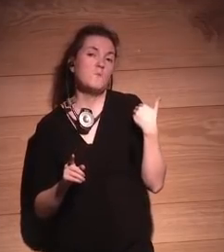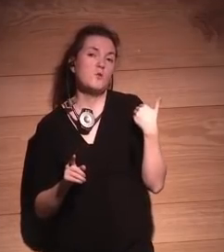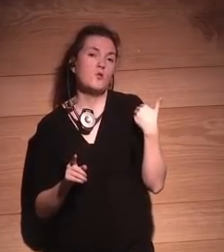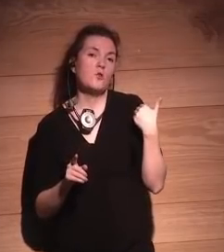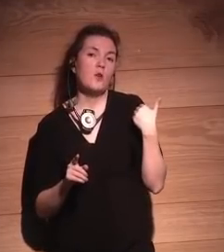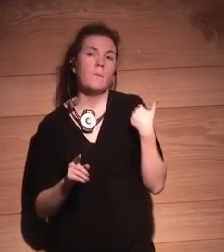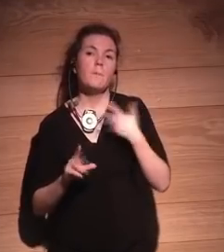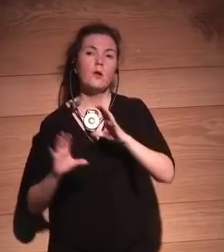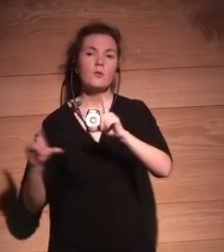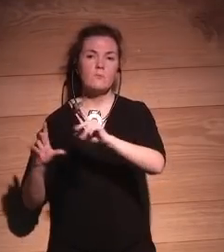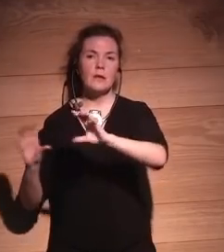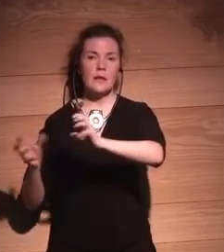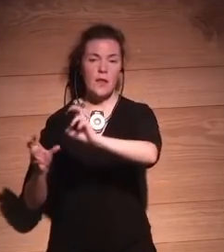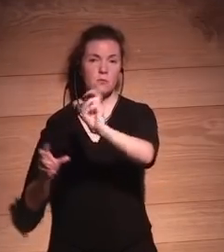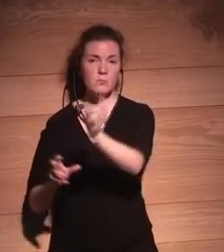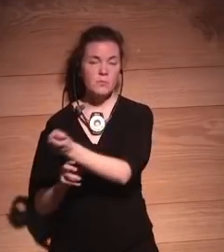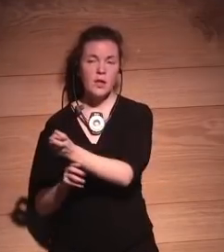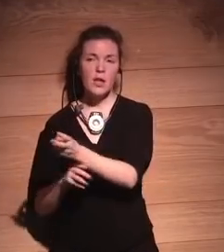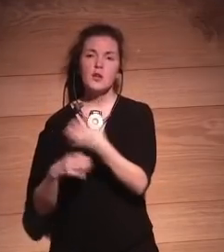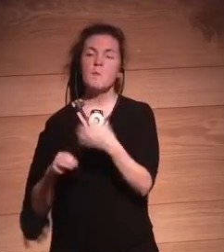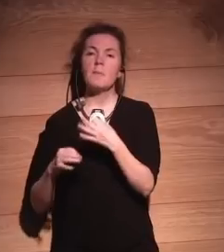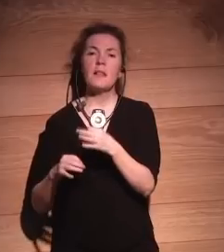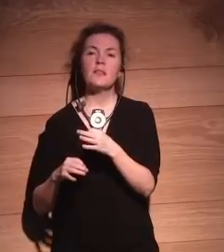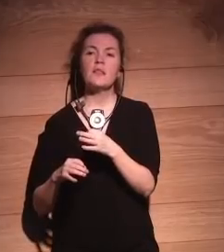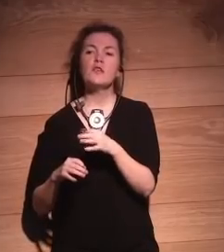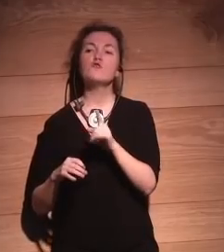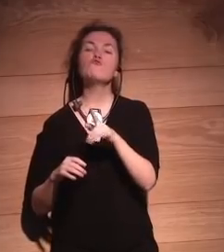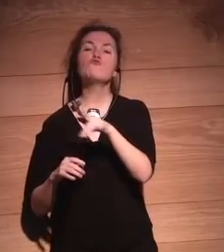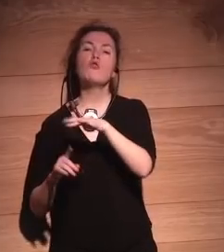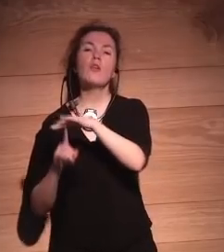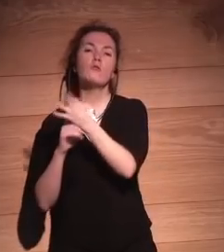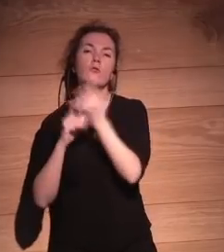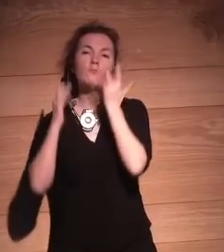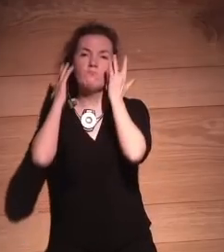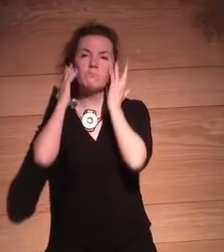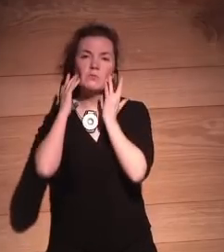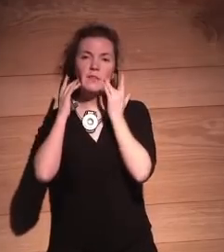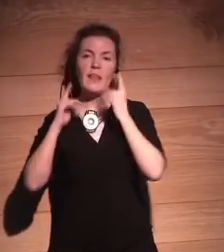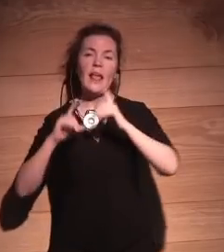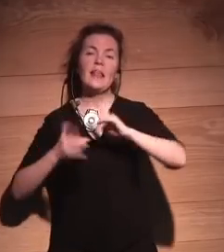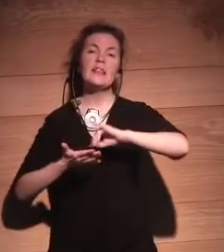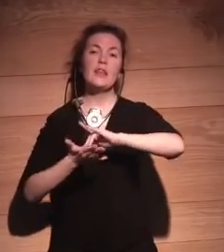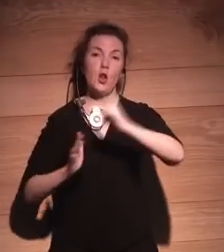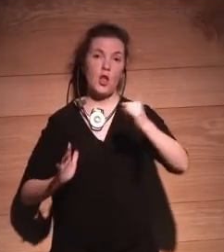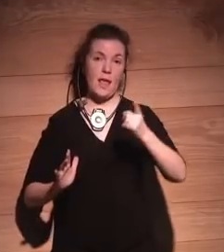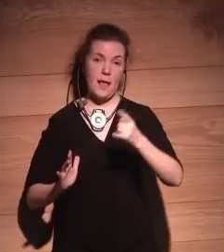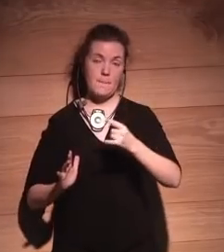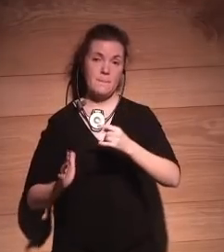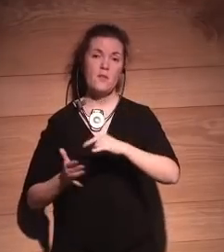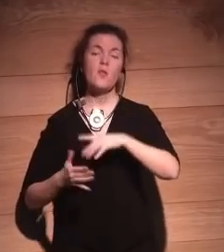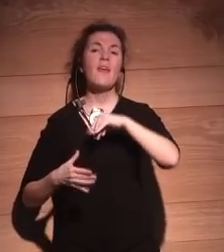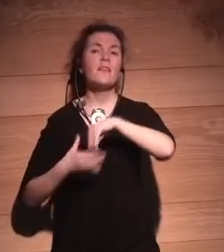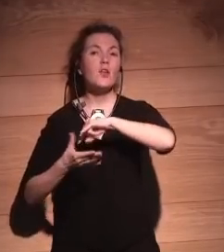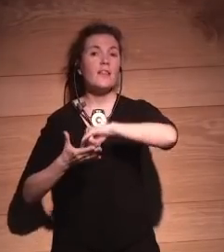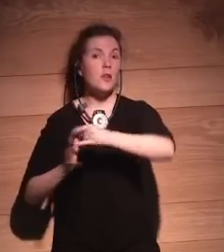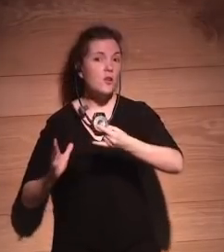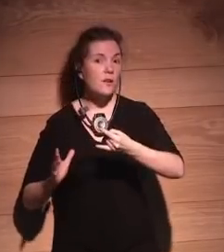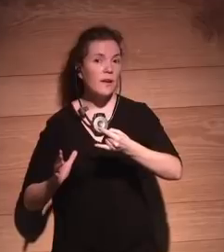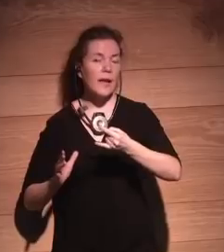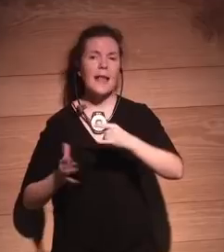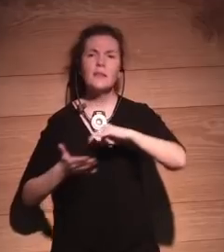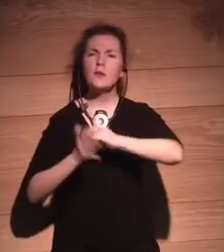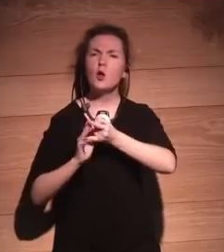pero que en los medios de comunicación habitualmente ha residido en los entornos puramente de tecnología. Y dentro de la tecnología, en la